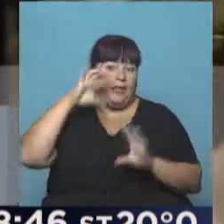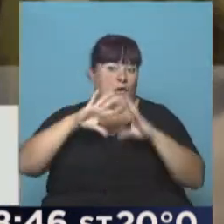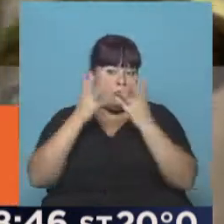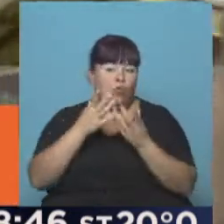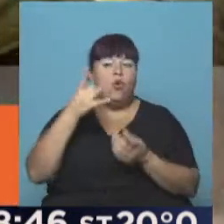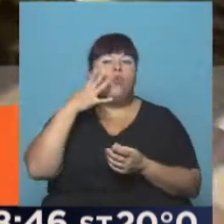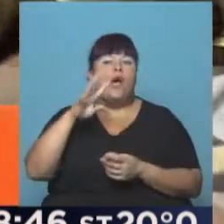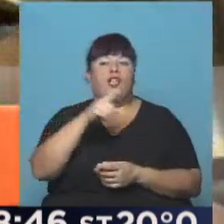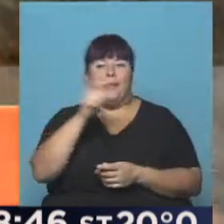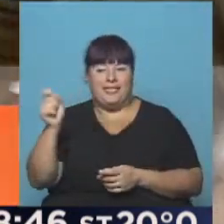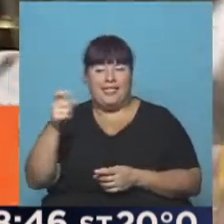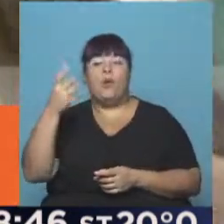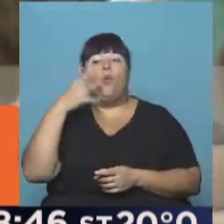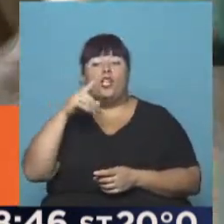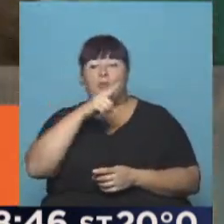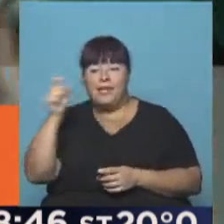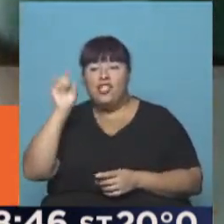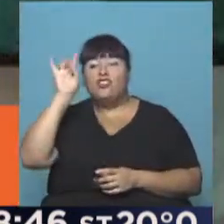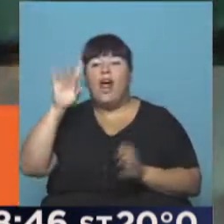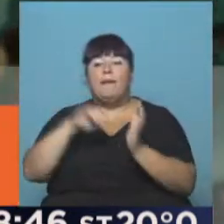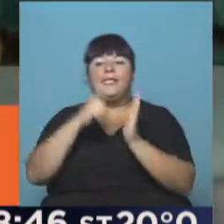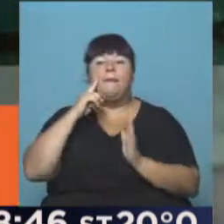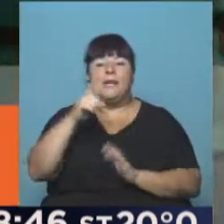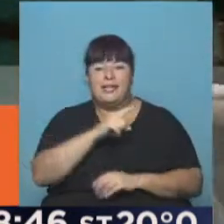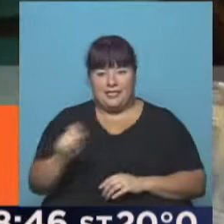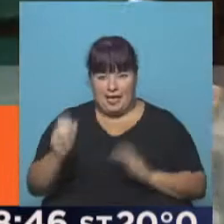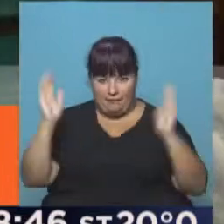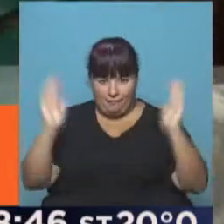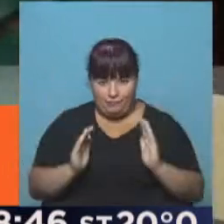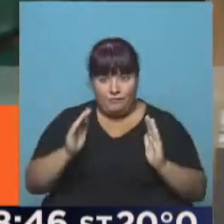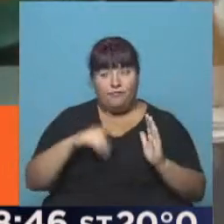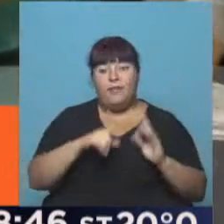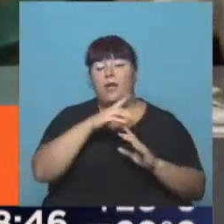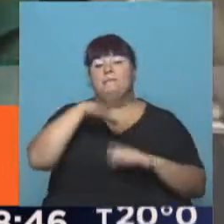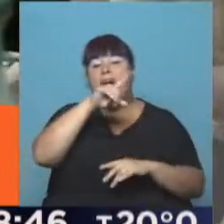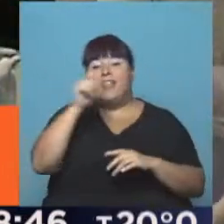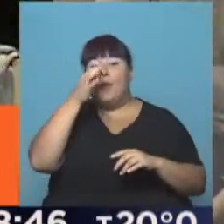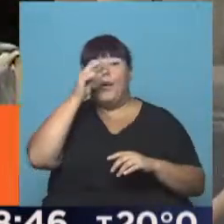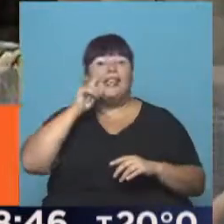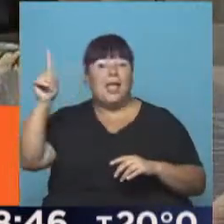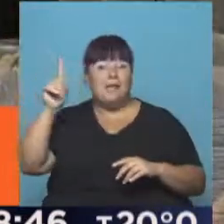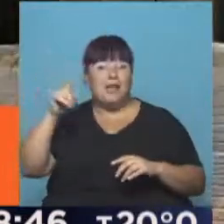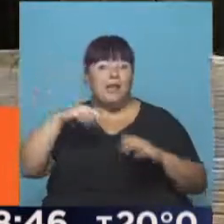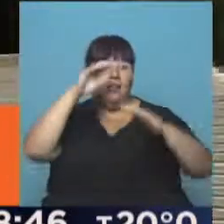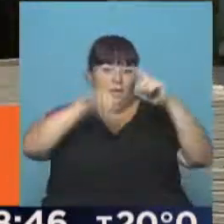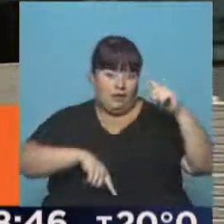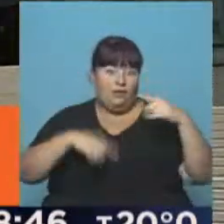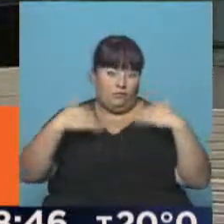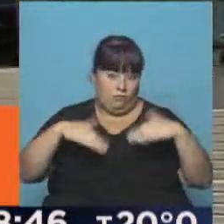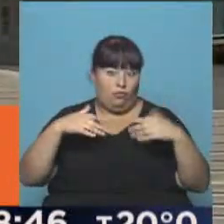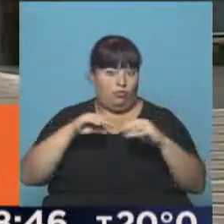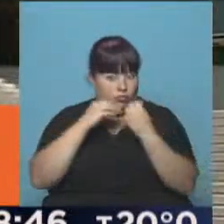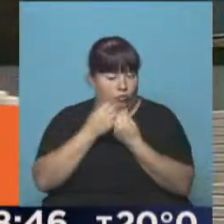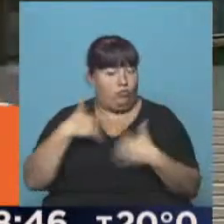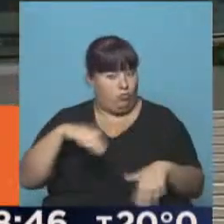unas 4.100, y de las 4.100 solo rankean 1.100. Figurar en el top 100 de 20.000 es realmente un